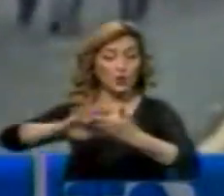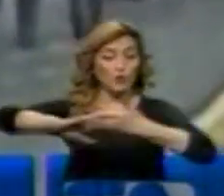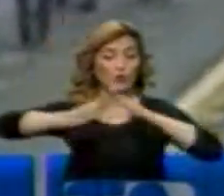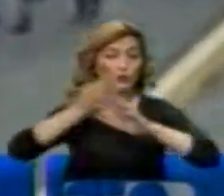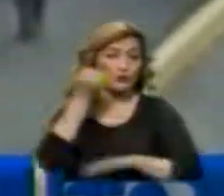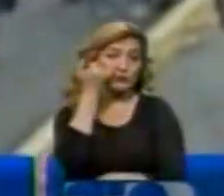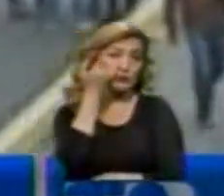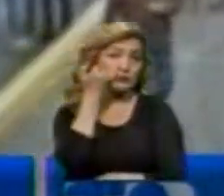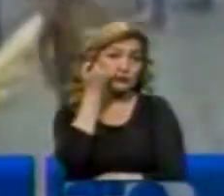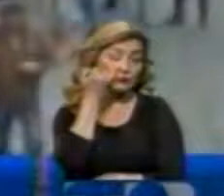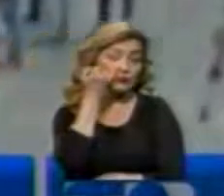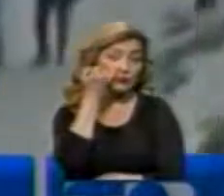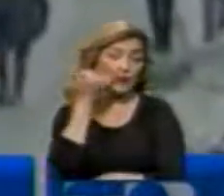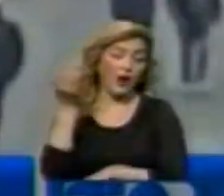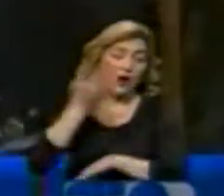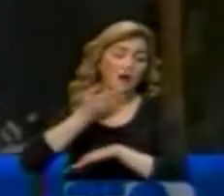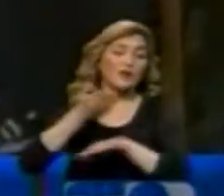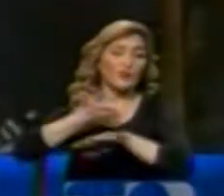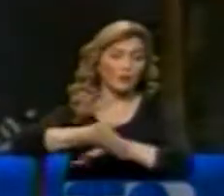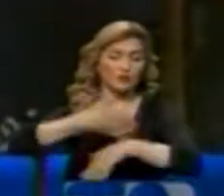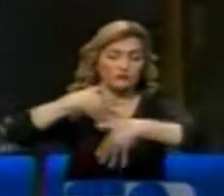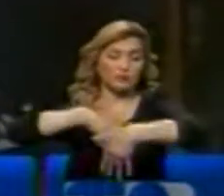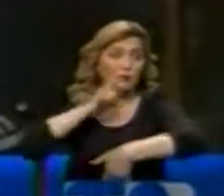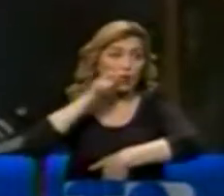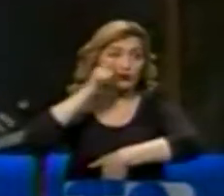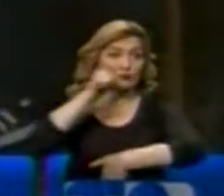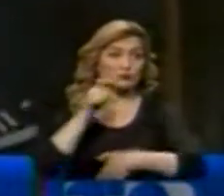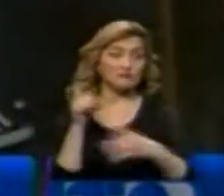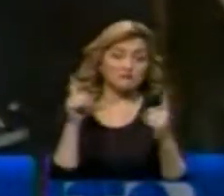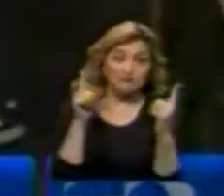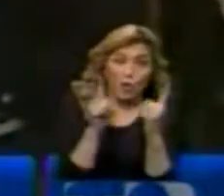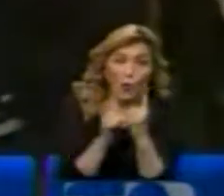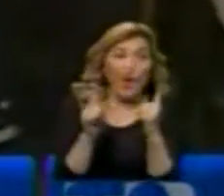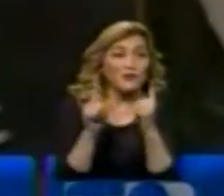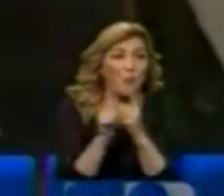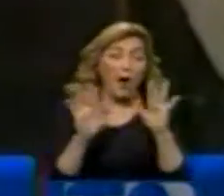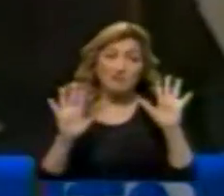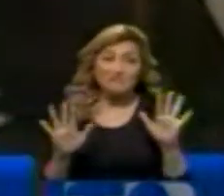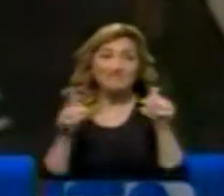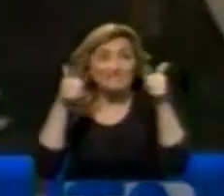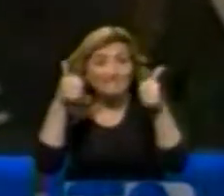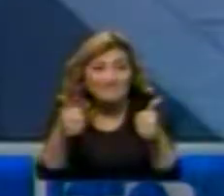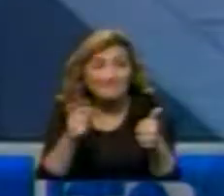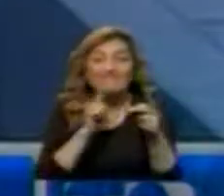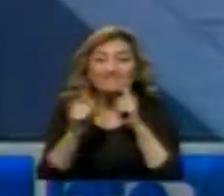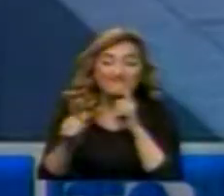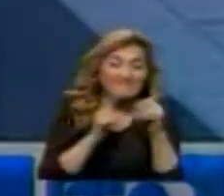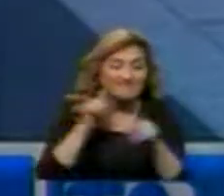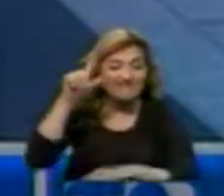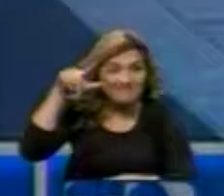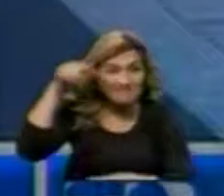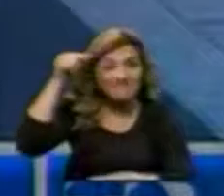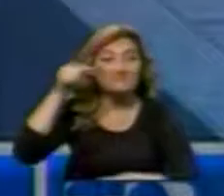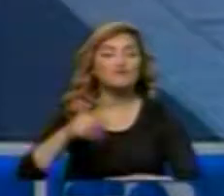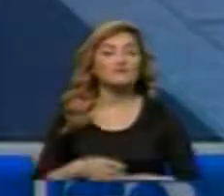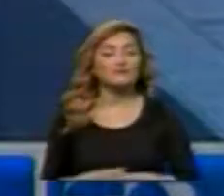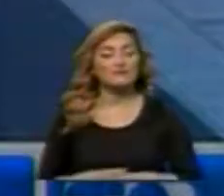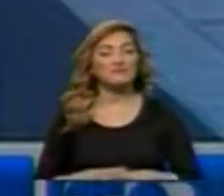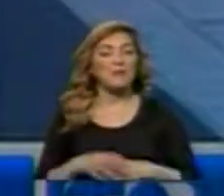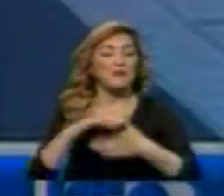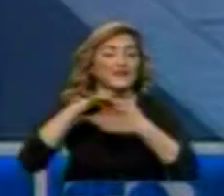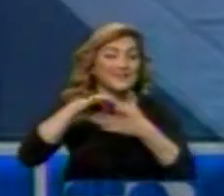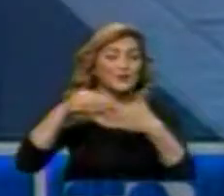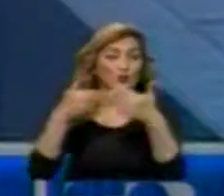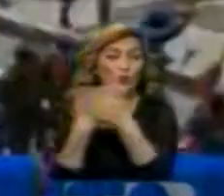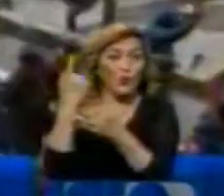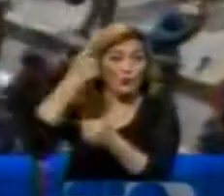indígenas, tras las paralizaciones. El encuentro parecía advertir nuevos acercamientos dentro del diálogo que aún no termina. Pues está pendiente el